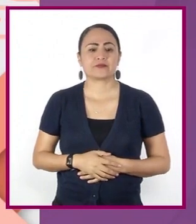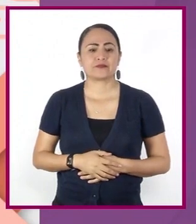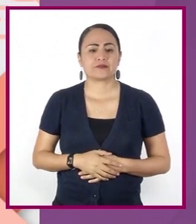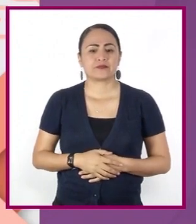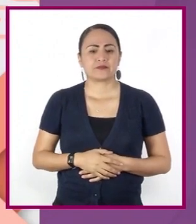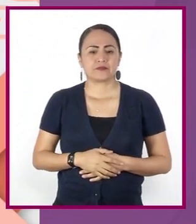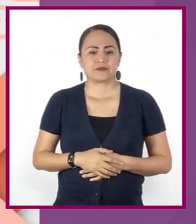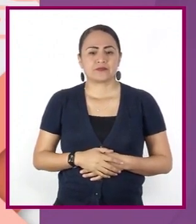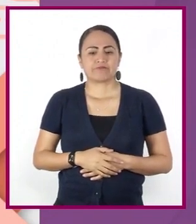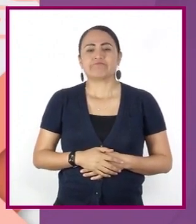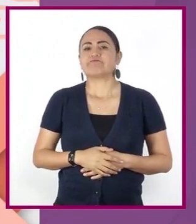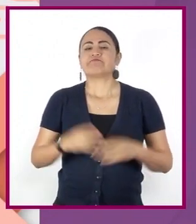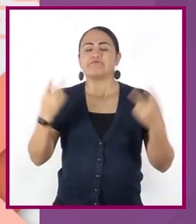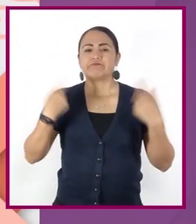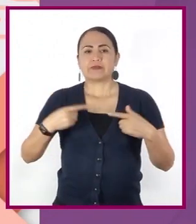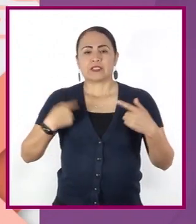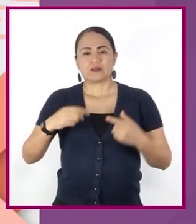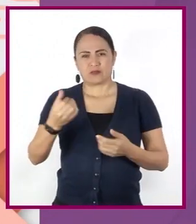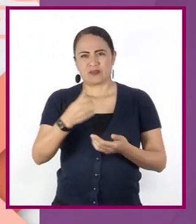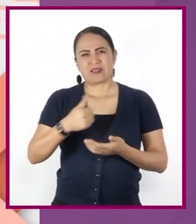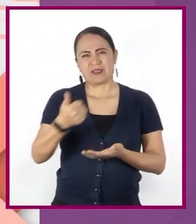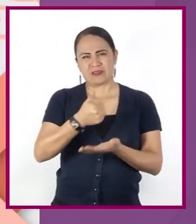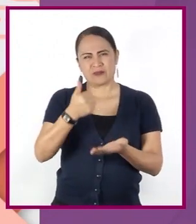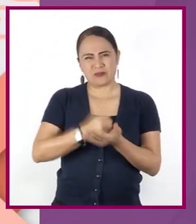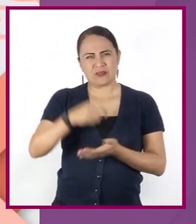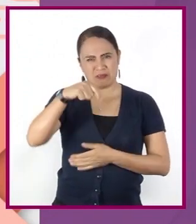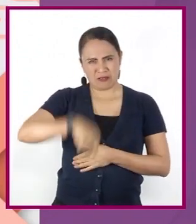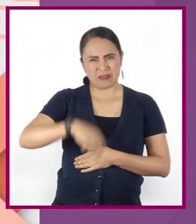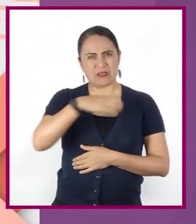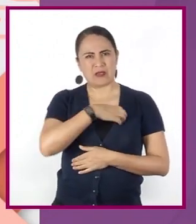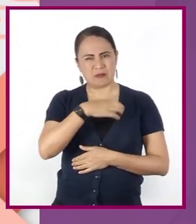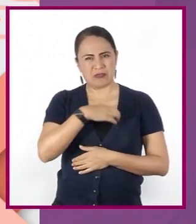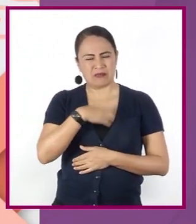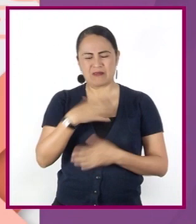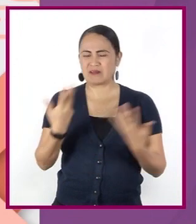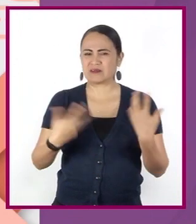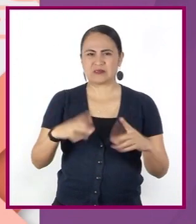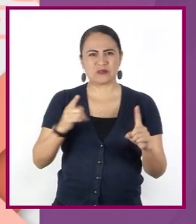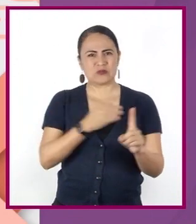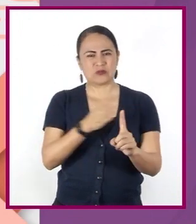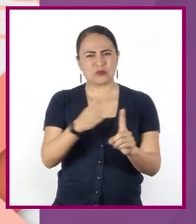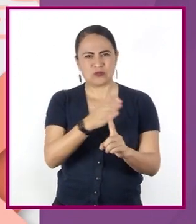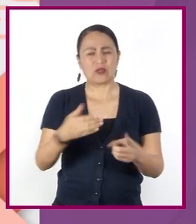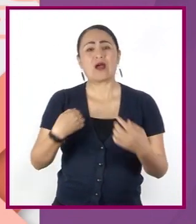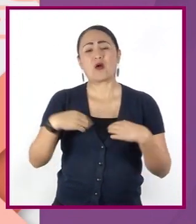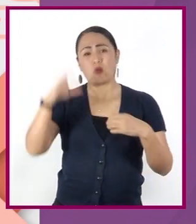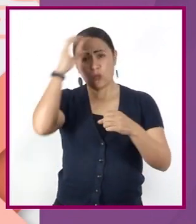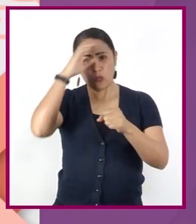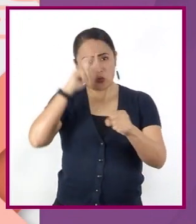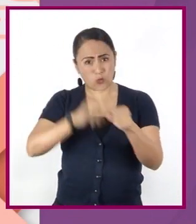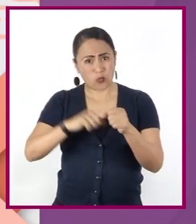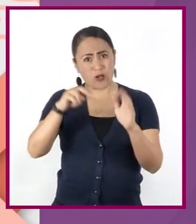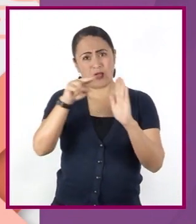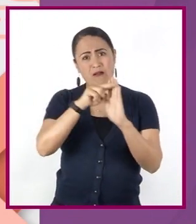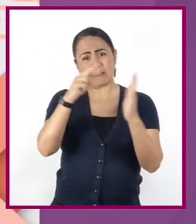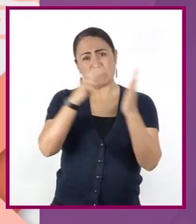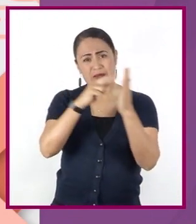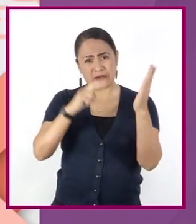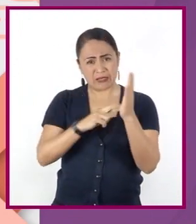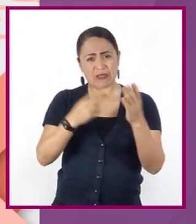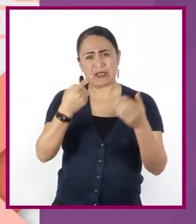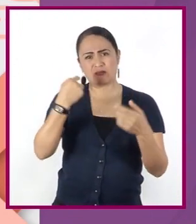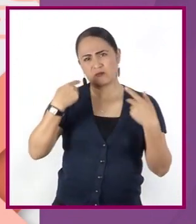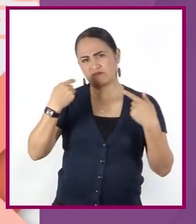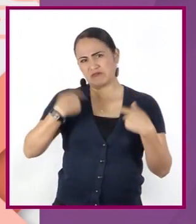altamente vulnerable el peatón en la capital. La falta de cultura vial y la invasión de espacios